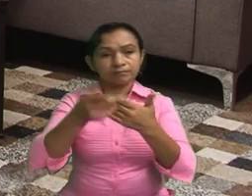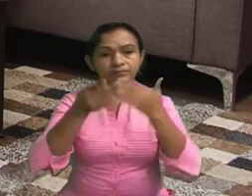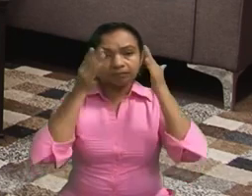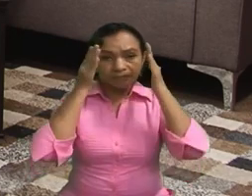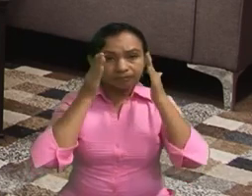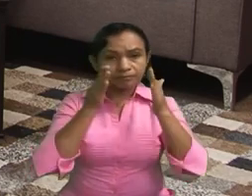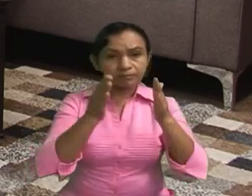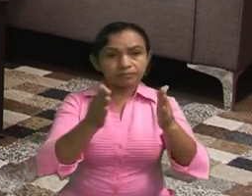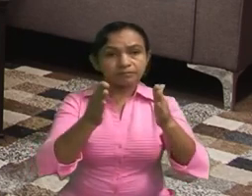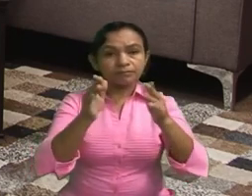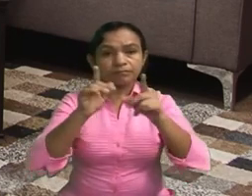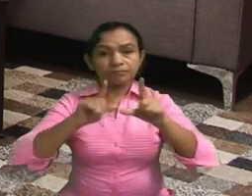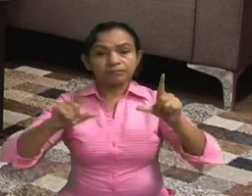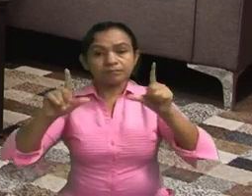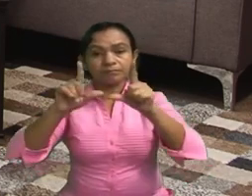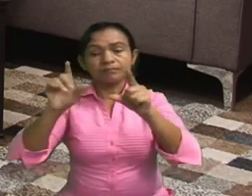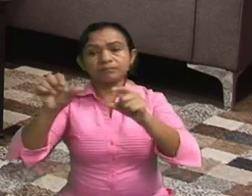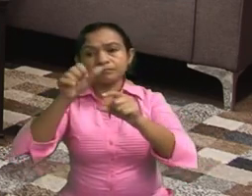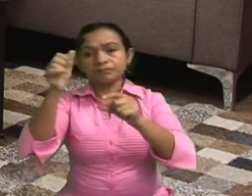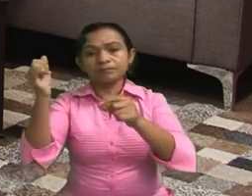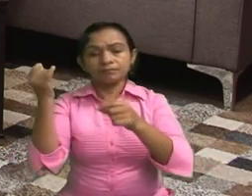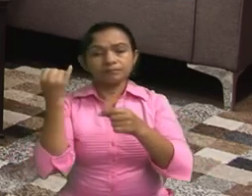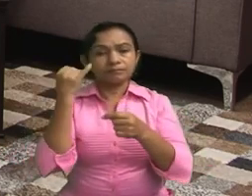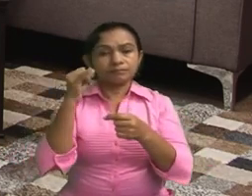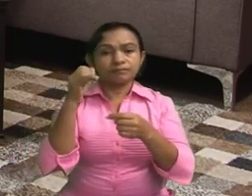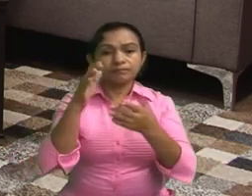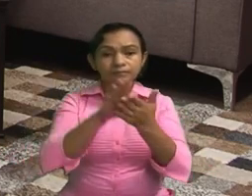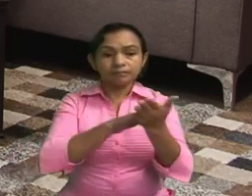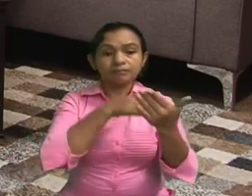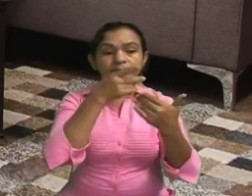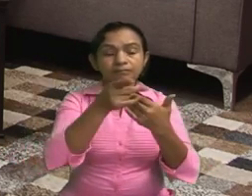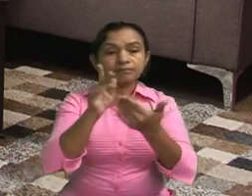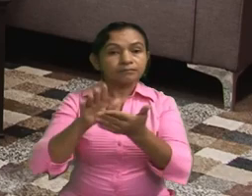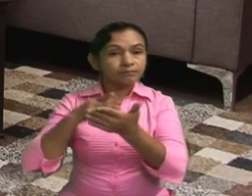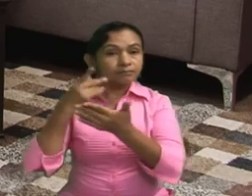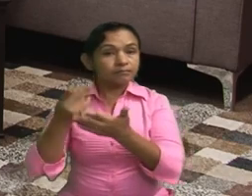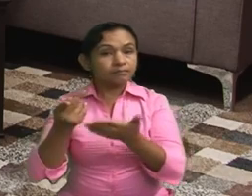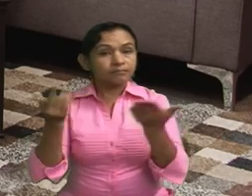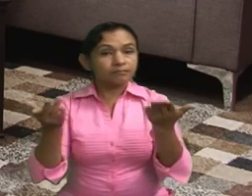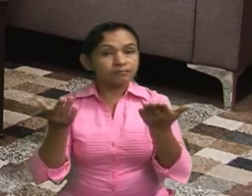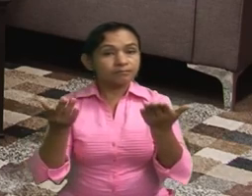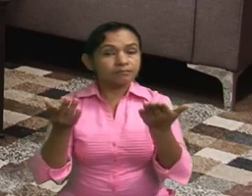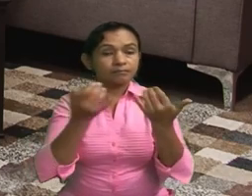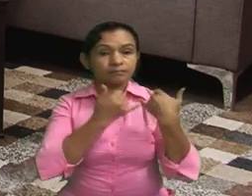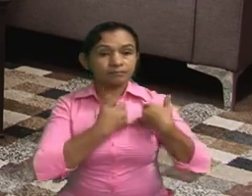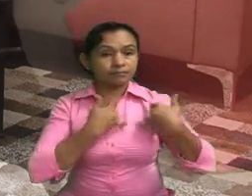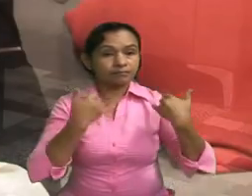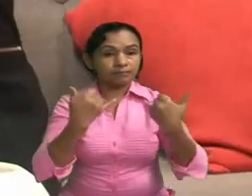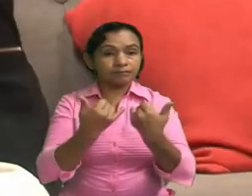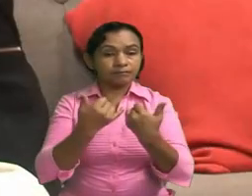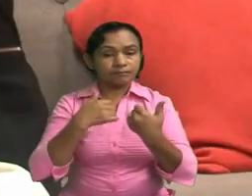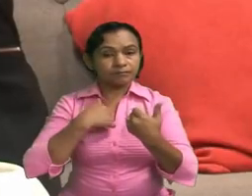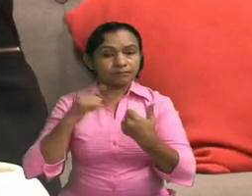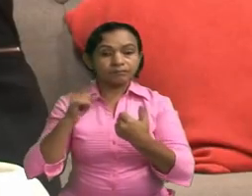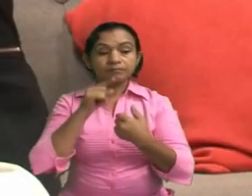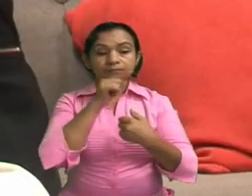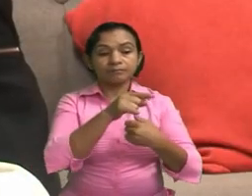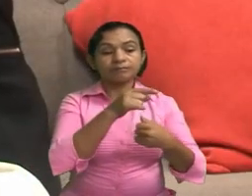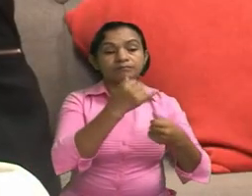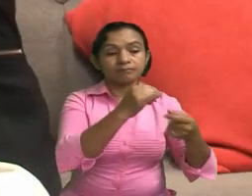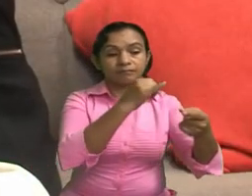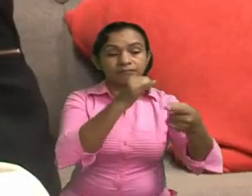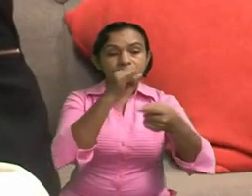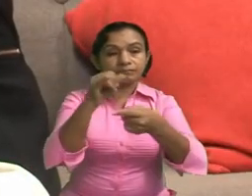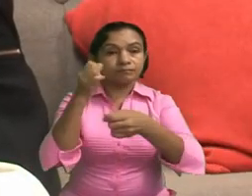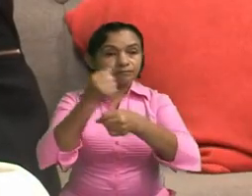para esta zona, pero hay otro que sí. Así y entonces, y de igual manera con las instituciones. Yo no hago esto, pero hay otra institución